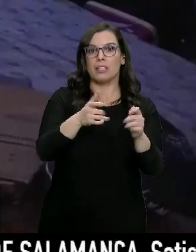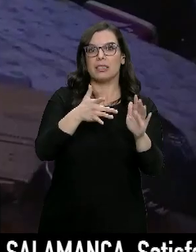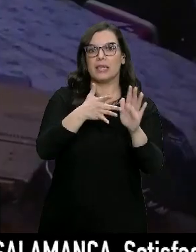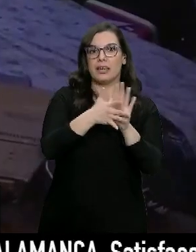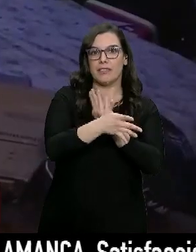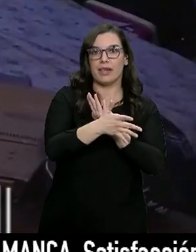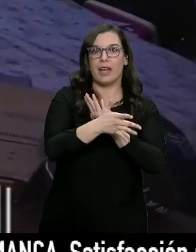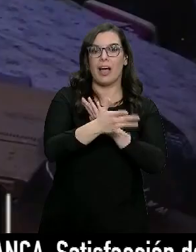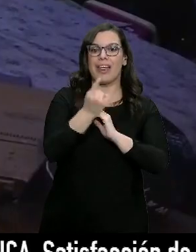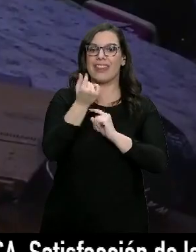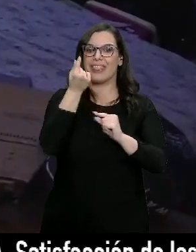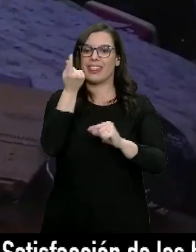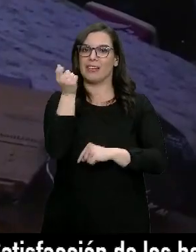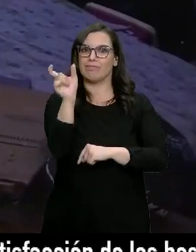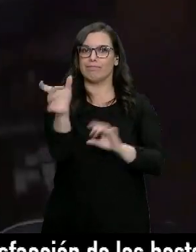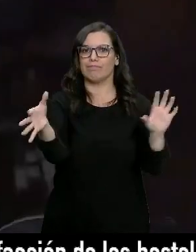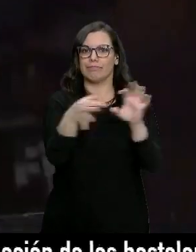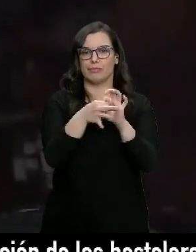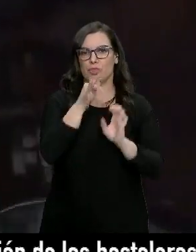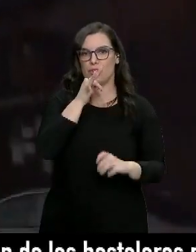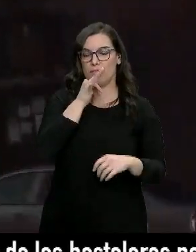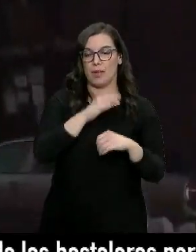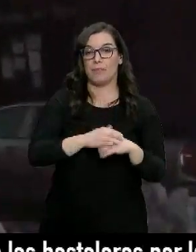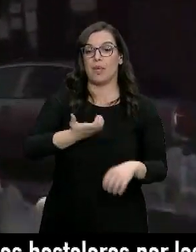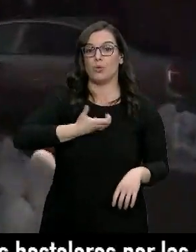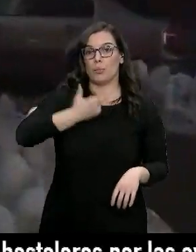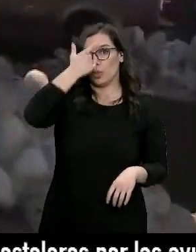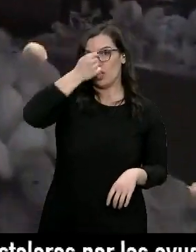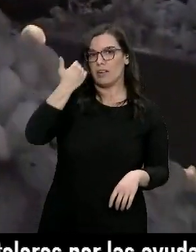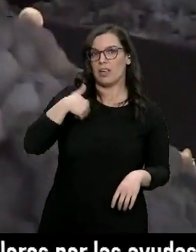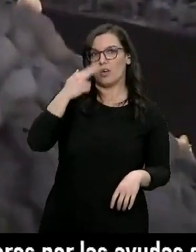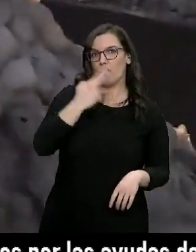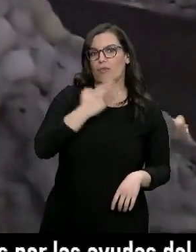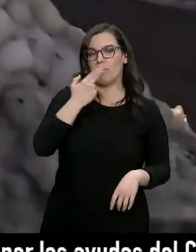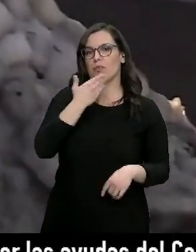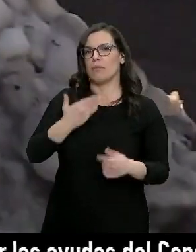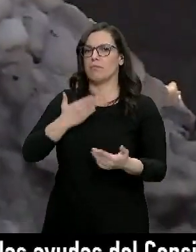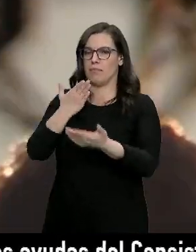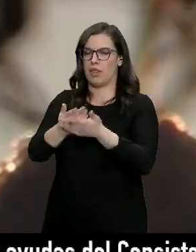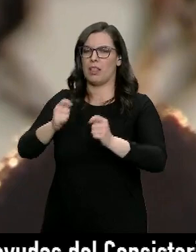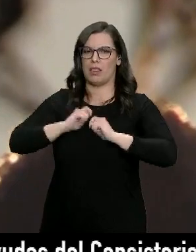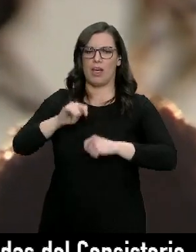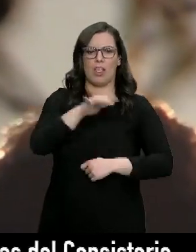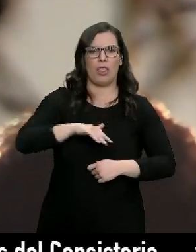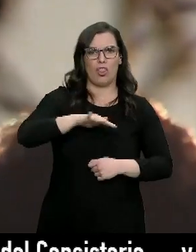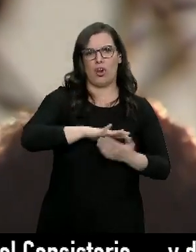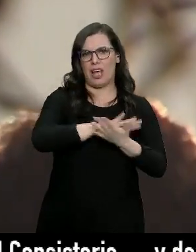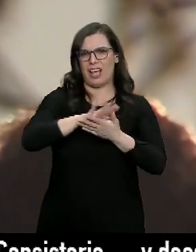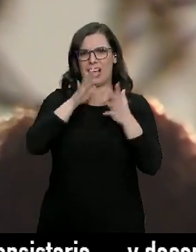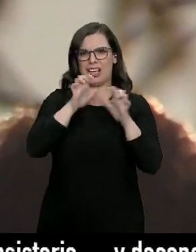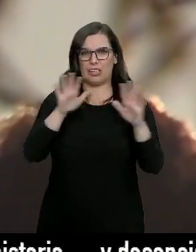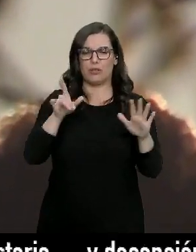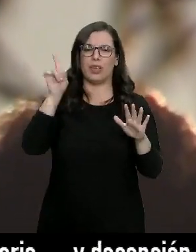compromete cifras concretas. El Ayuntamiento de Ávila ya ha confirmado que sí pedirá ser zona catastrófica y esas